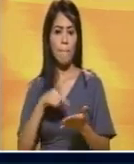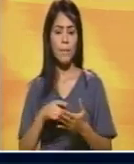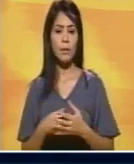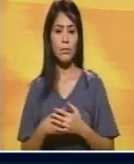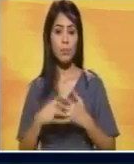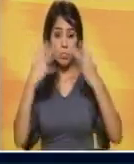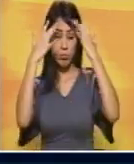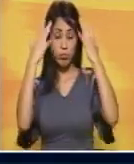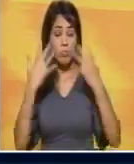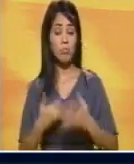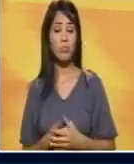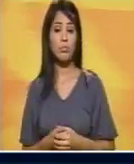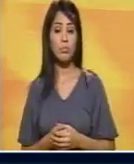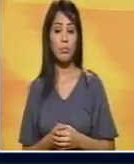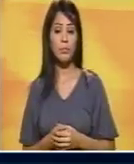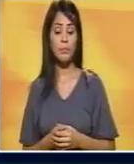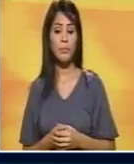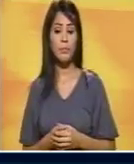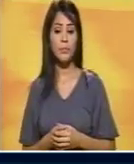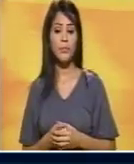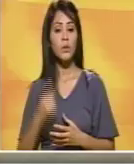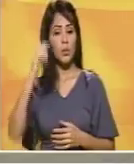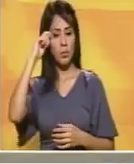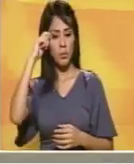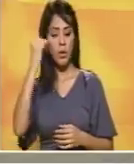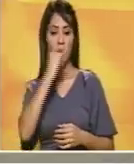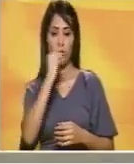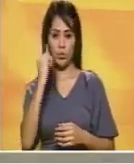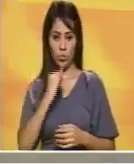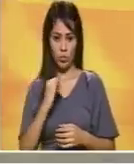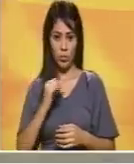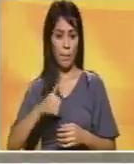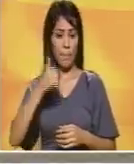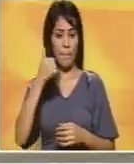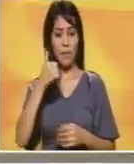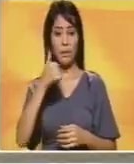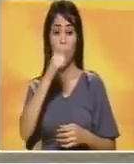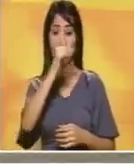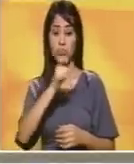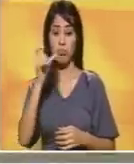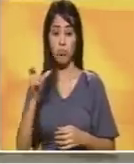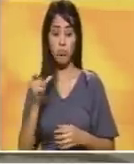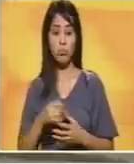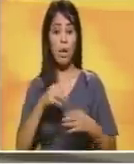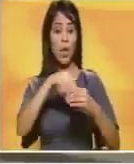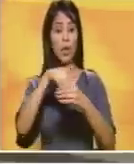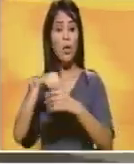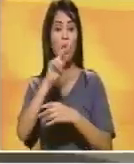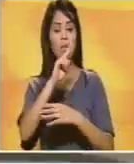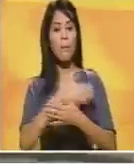capacitado y acreditado para cumplir funciones. Como se recordará, el Zulia es el estado con mayor población electoral.